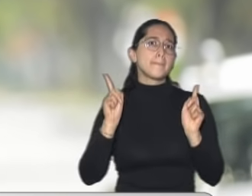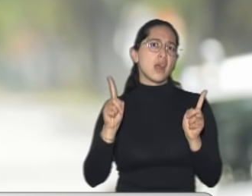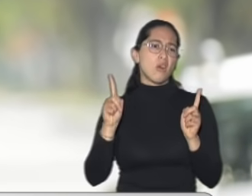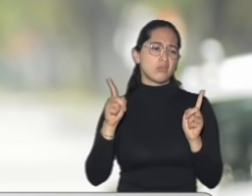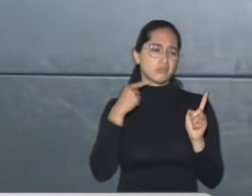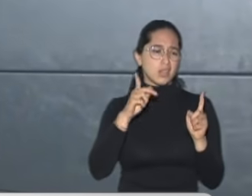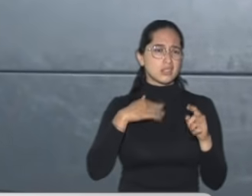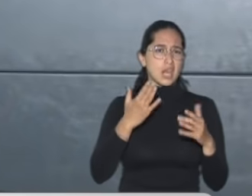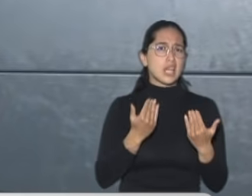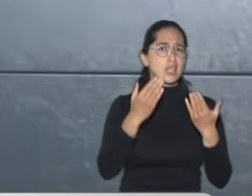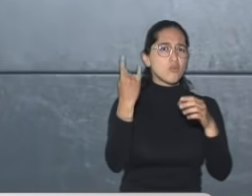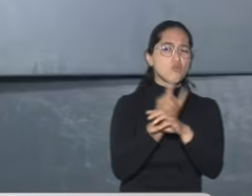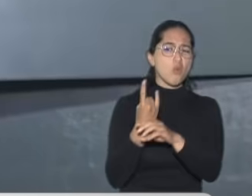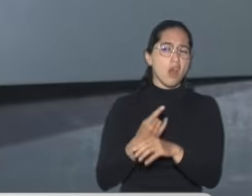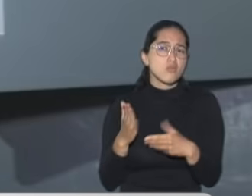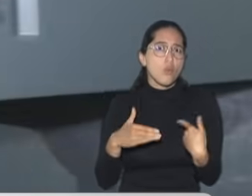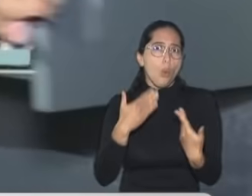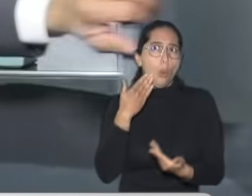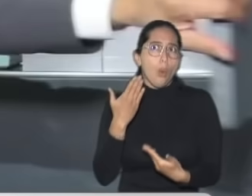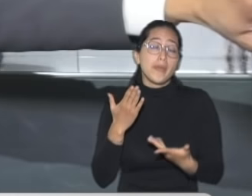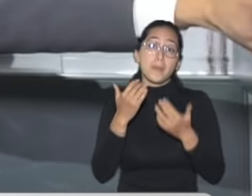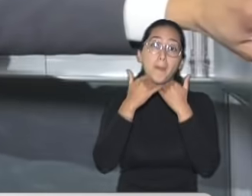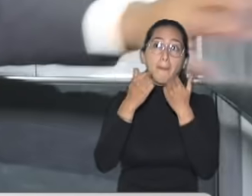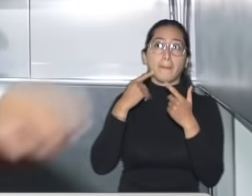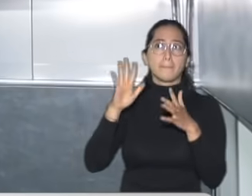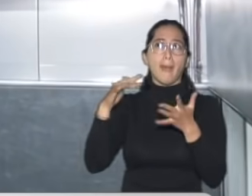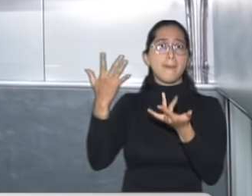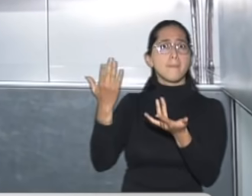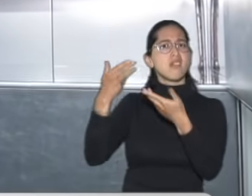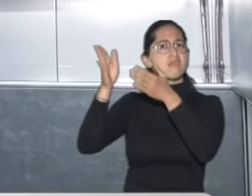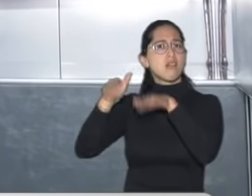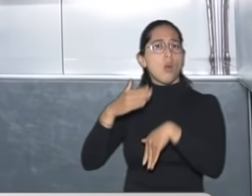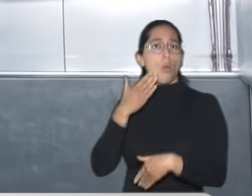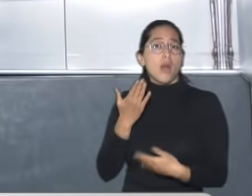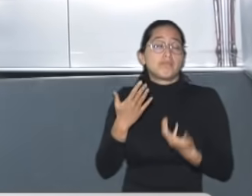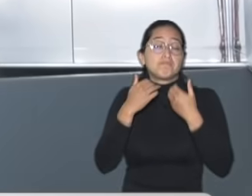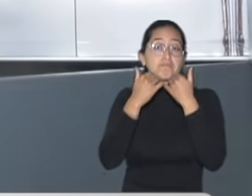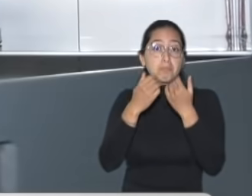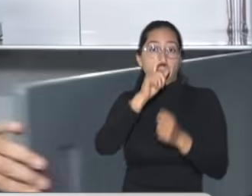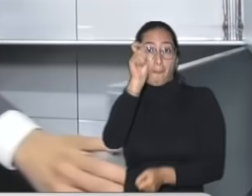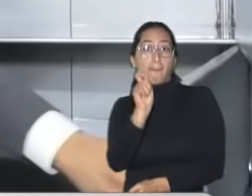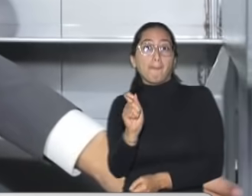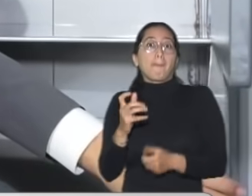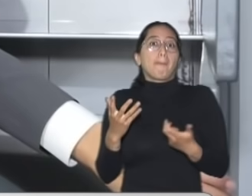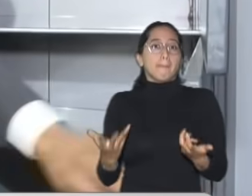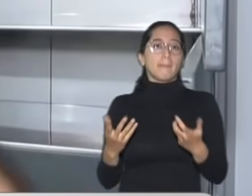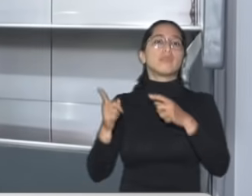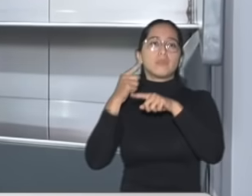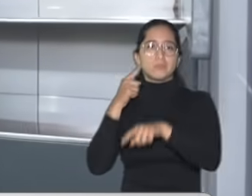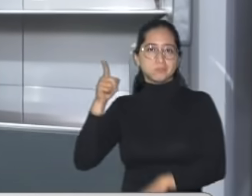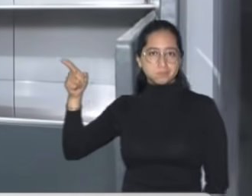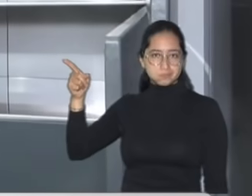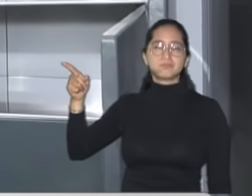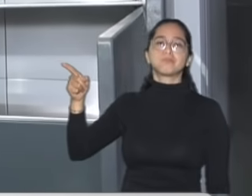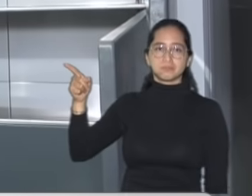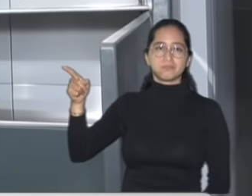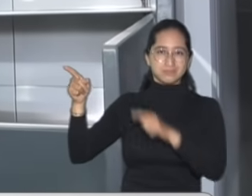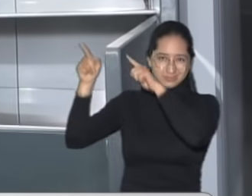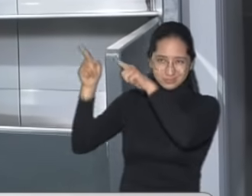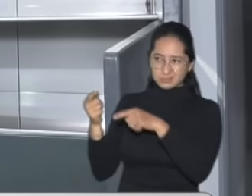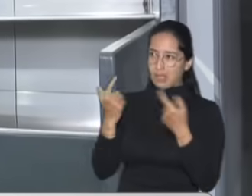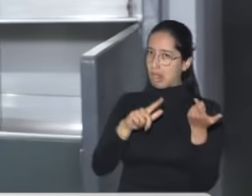vacunas. Este martes fueron presentados los primeros 6 ultracongeladores que servirán para el almacenamiento de